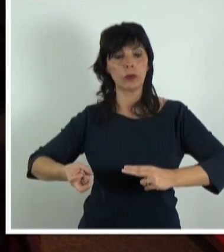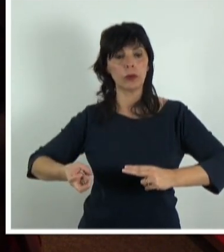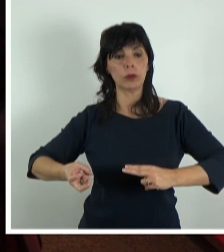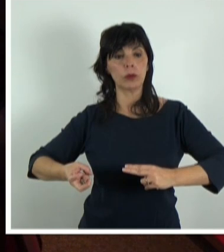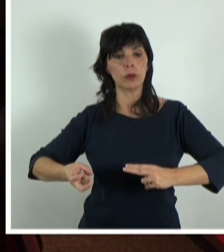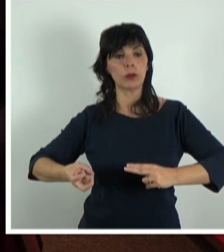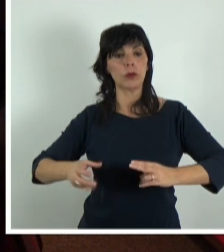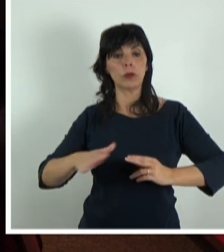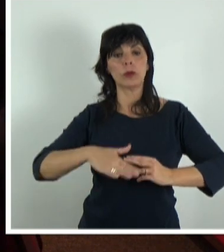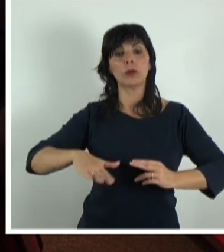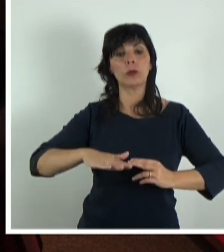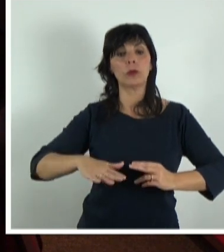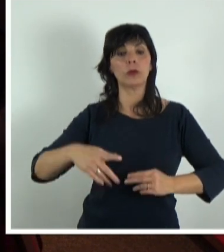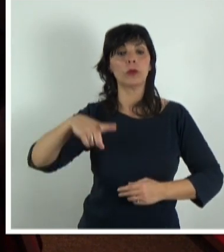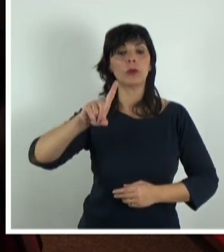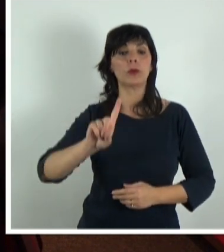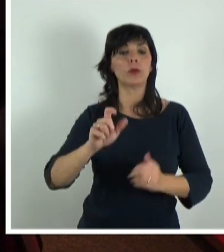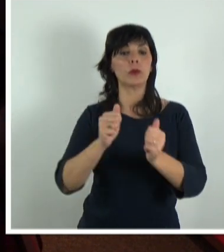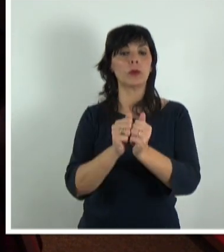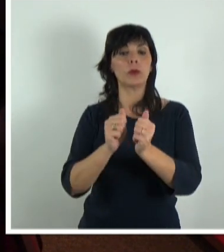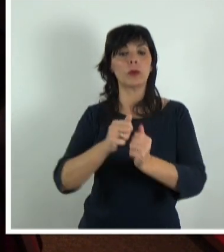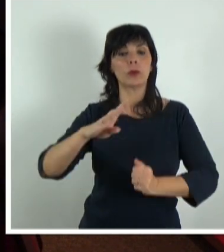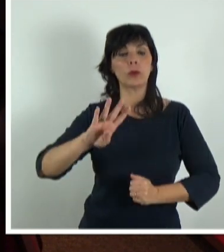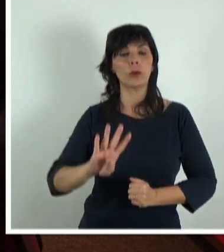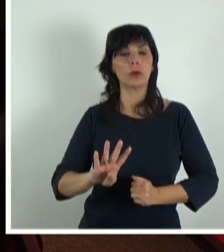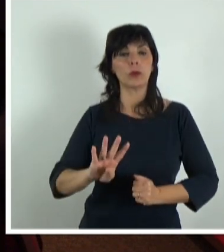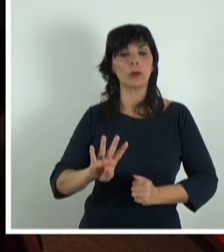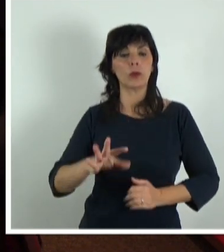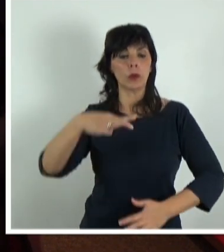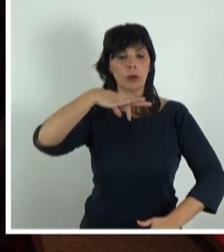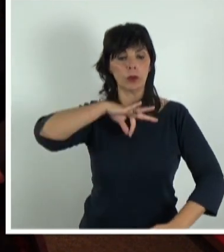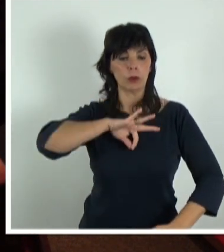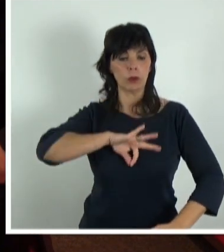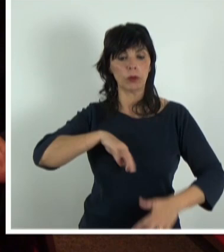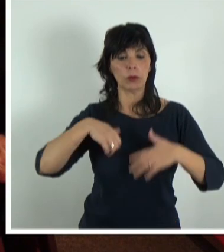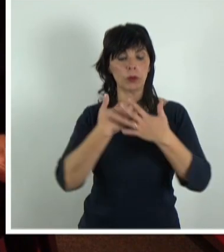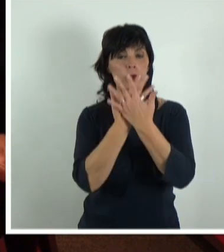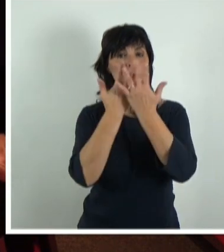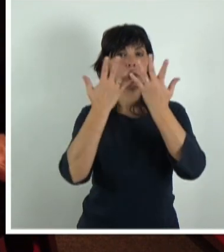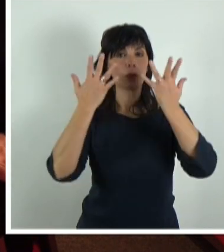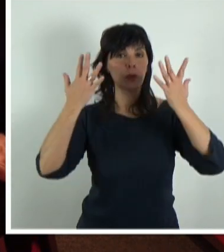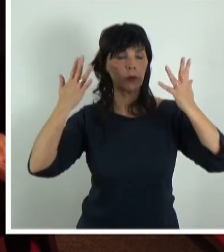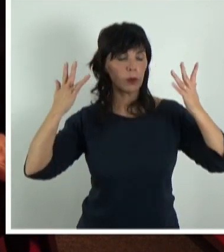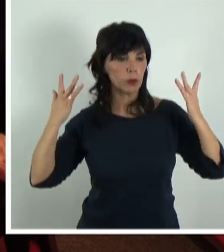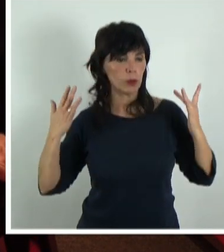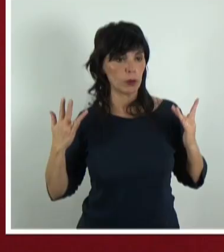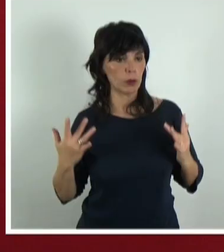en 1 epístola de Pedro 4, el Espíritu de la gloria.